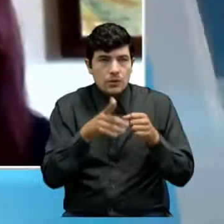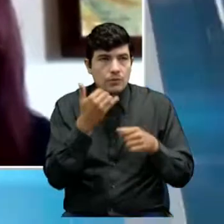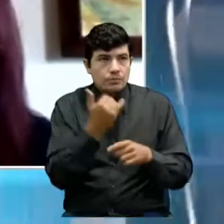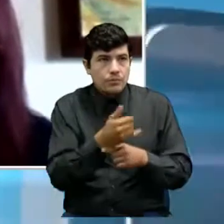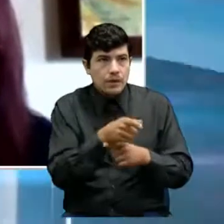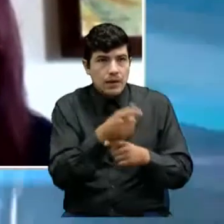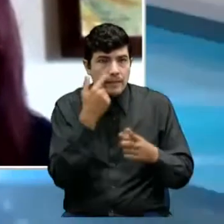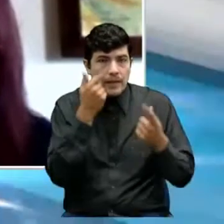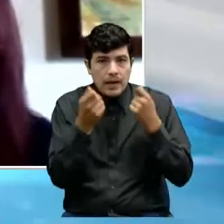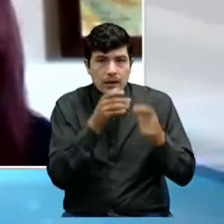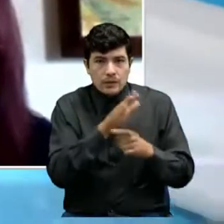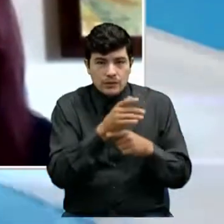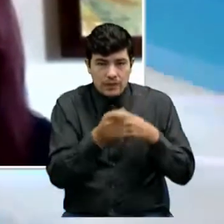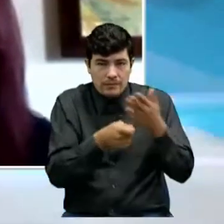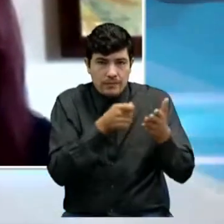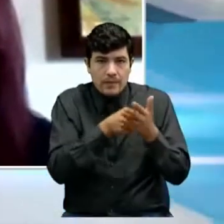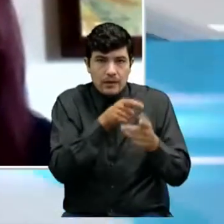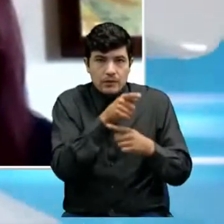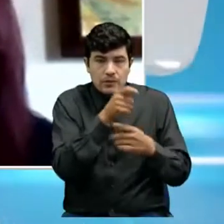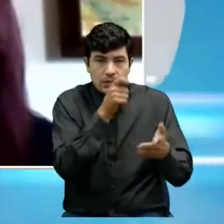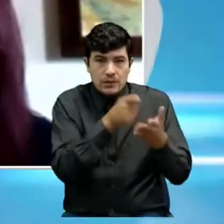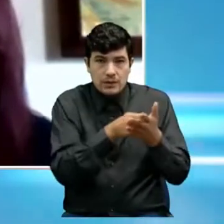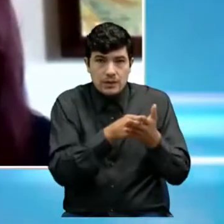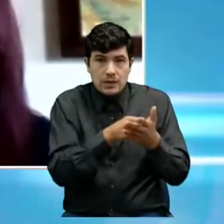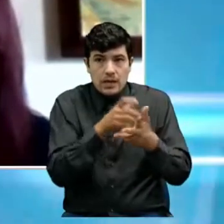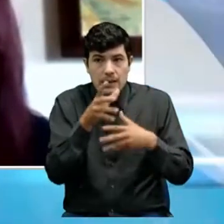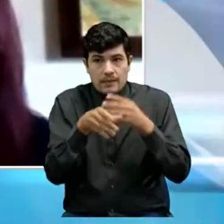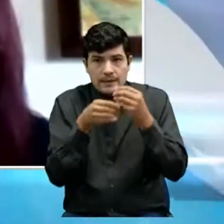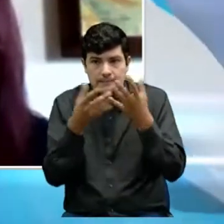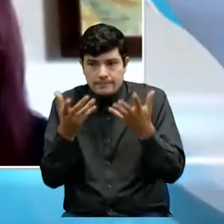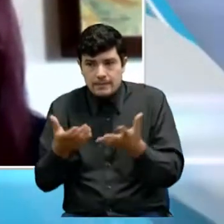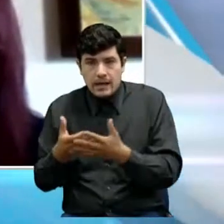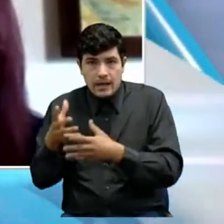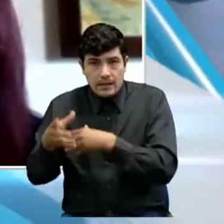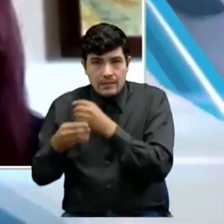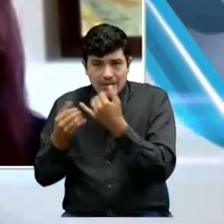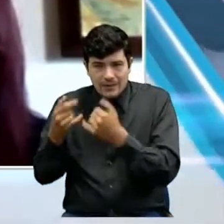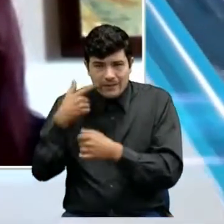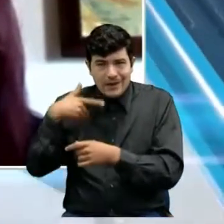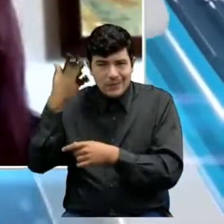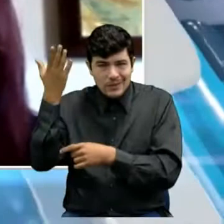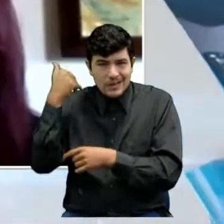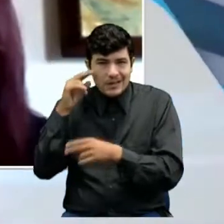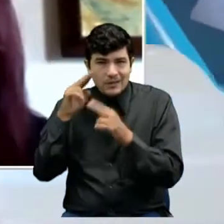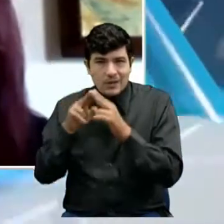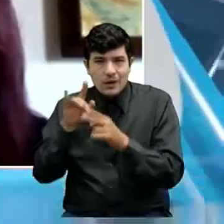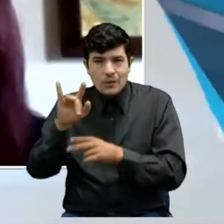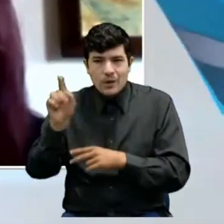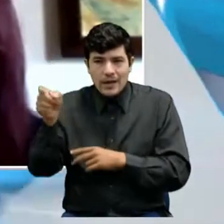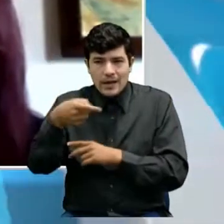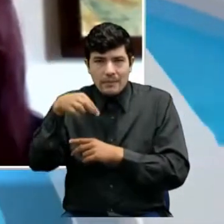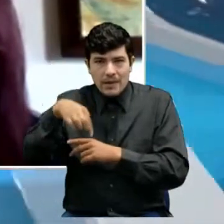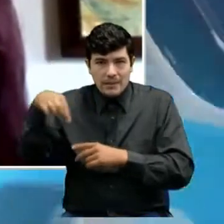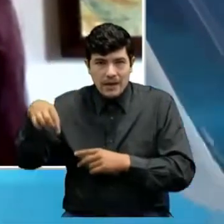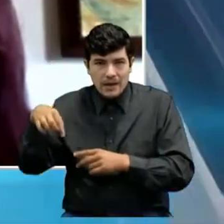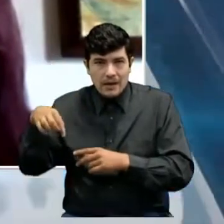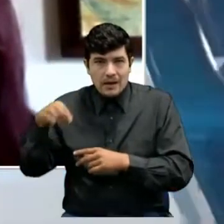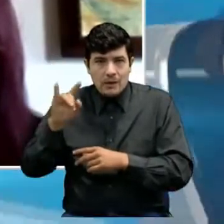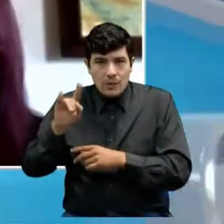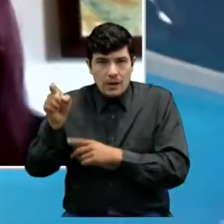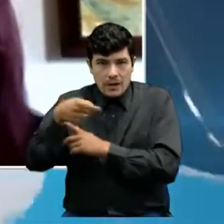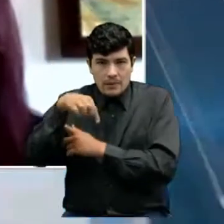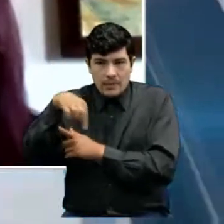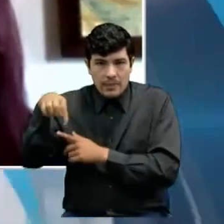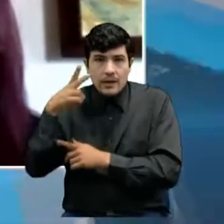la base con que se hacen los pagos de seguridad social. Entonces, nuestra famosa conocida UGPP y todas